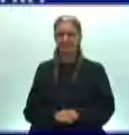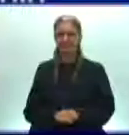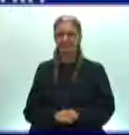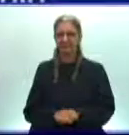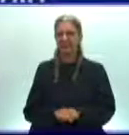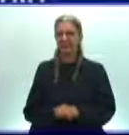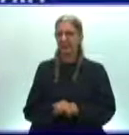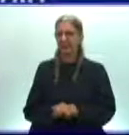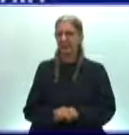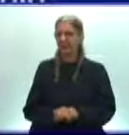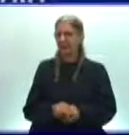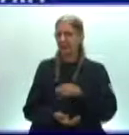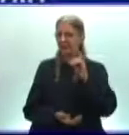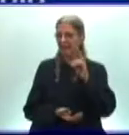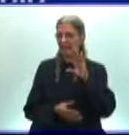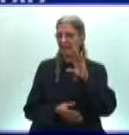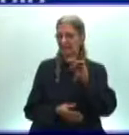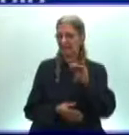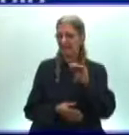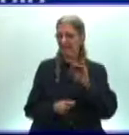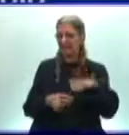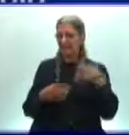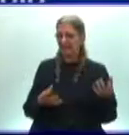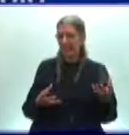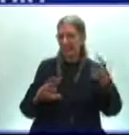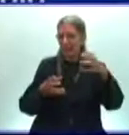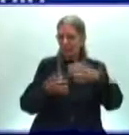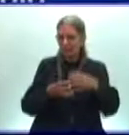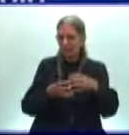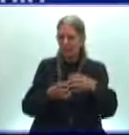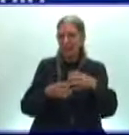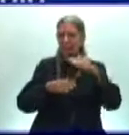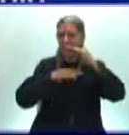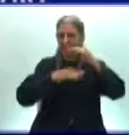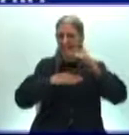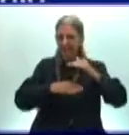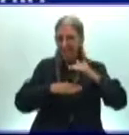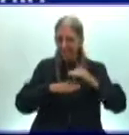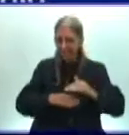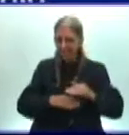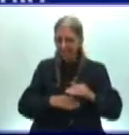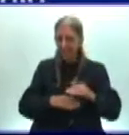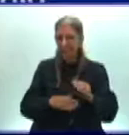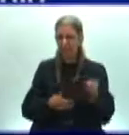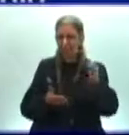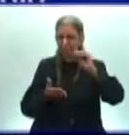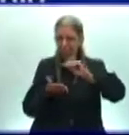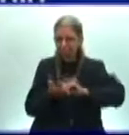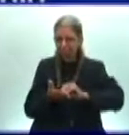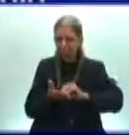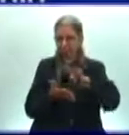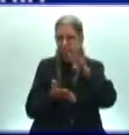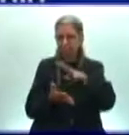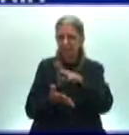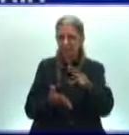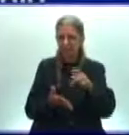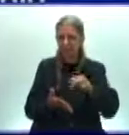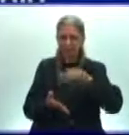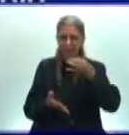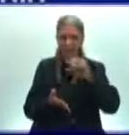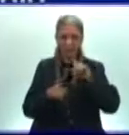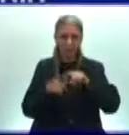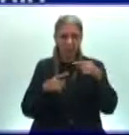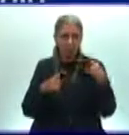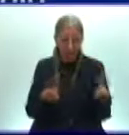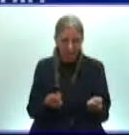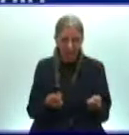El inciso D dice, ¿en qué grupo y periodo se encuentra ubicado en la tabla periódica? Fundamenta tu respuesta, es decir, van a